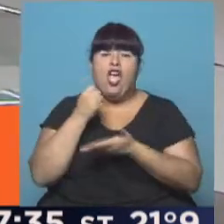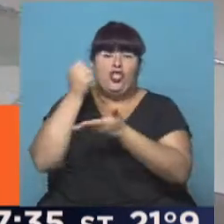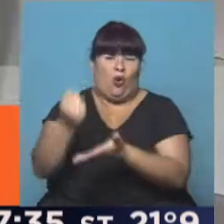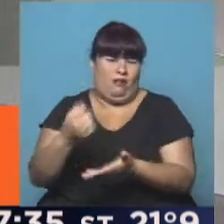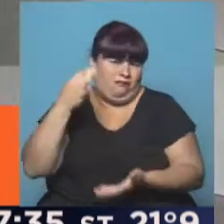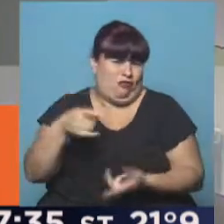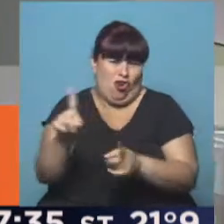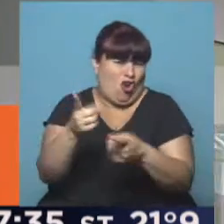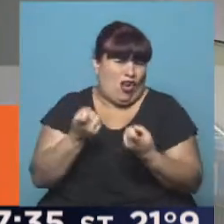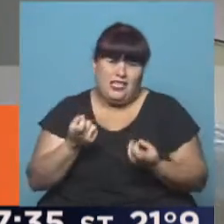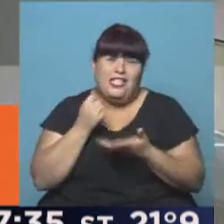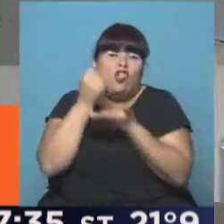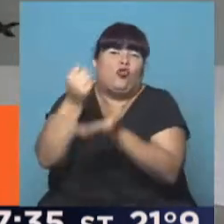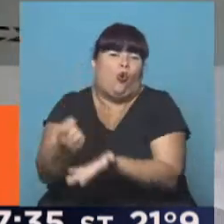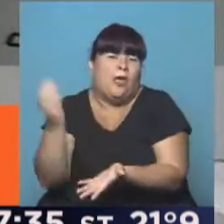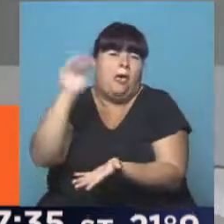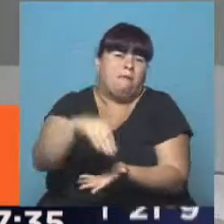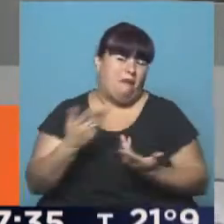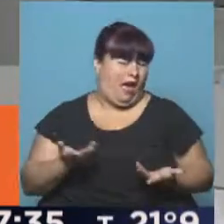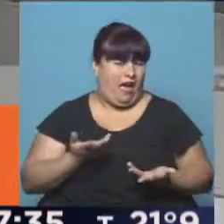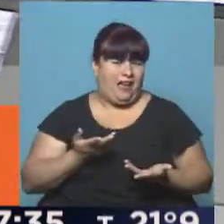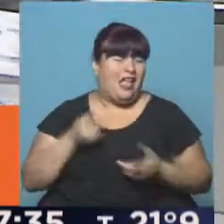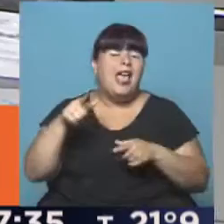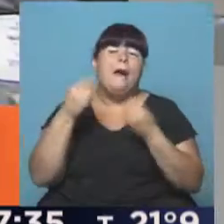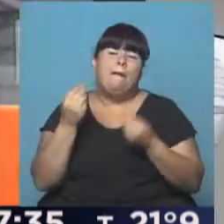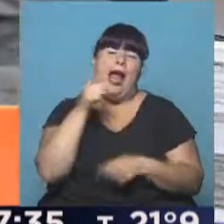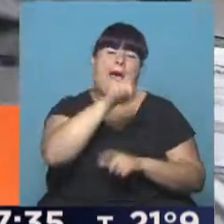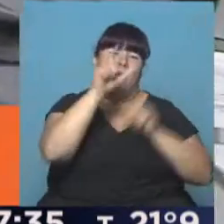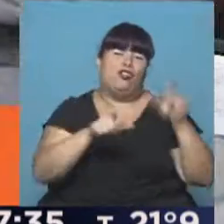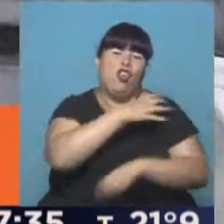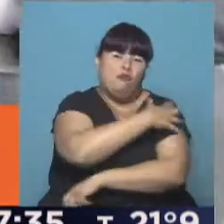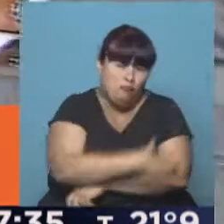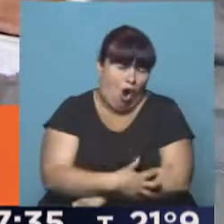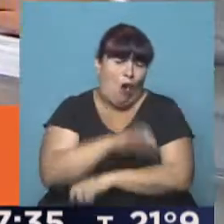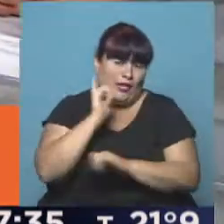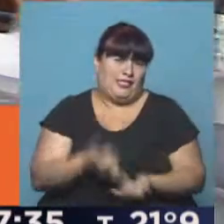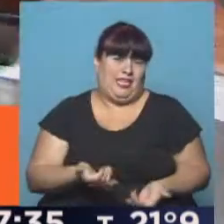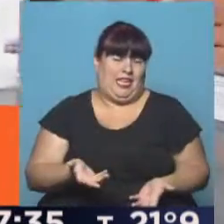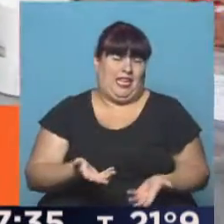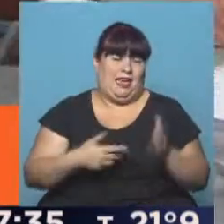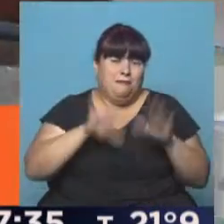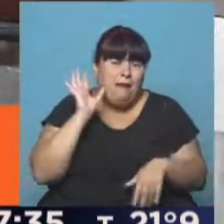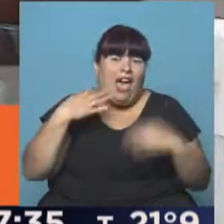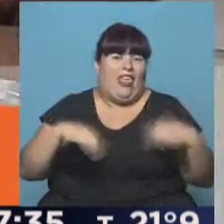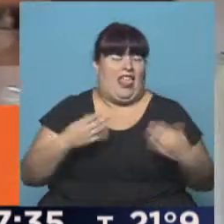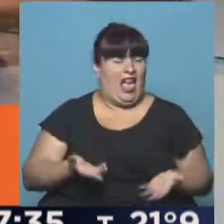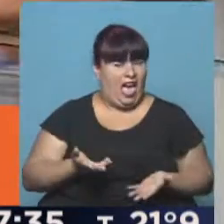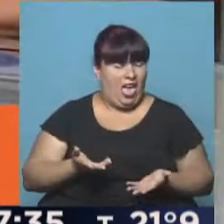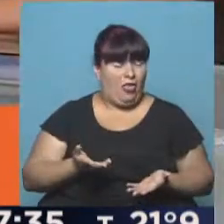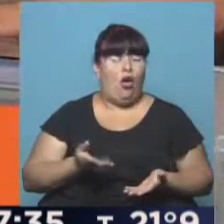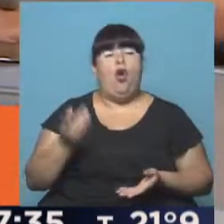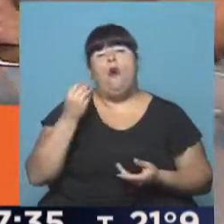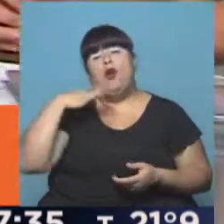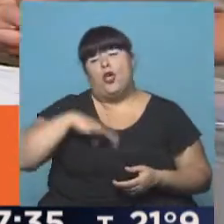cuando claramente no necesitan un subsidio adicional que está destinado a las personas en mayor vulnerabilidad. Sí. O bien